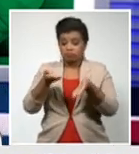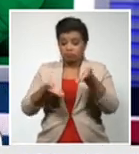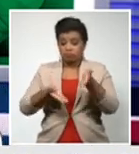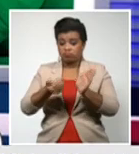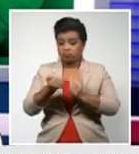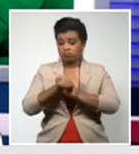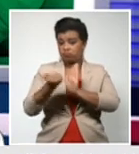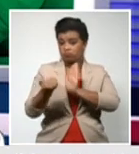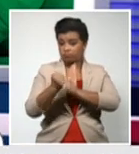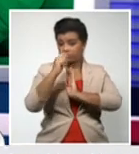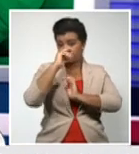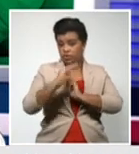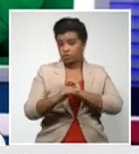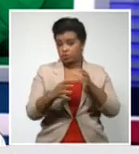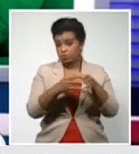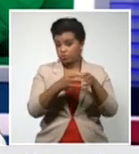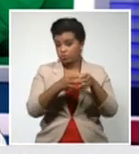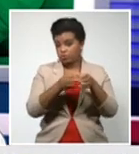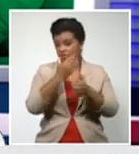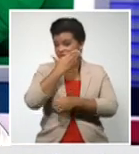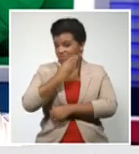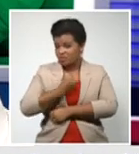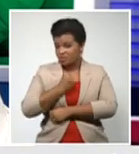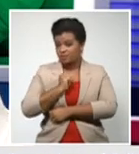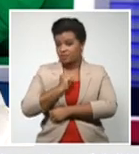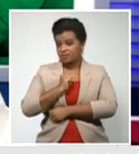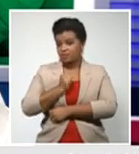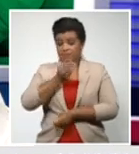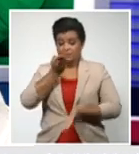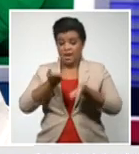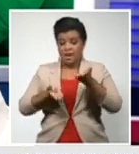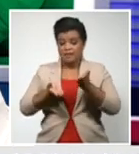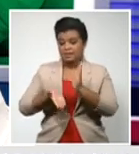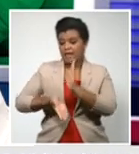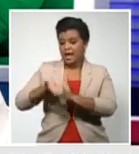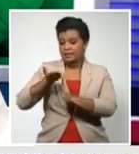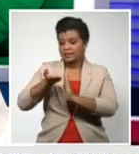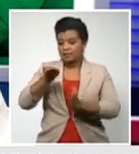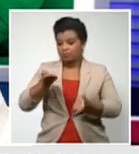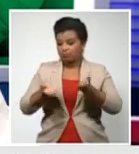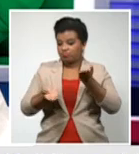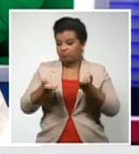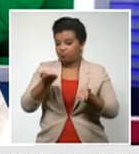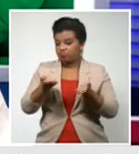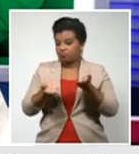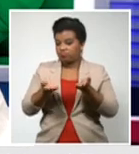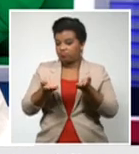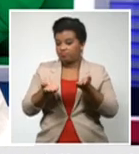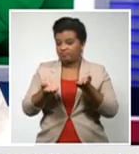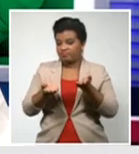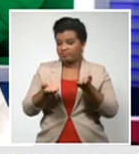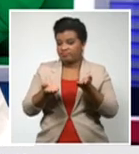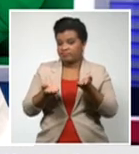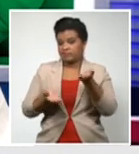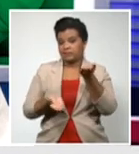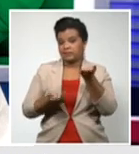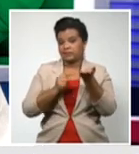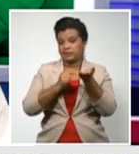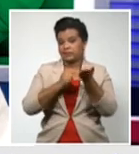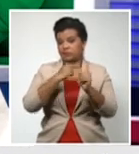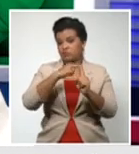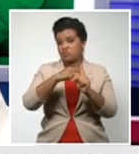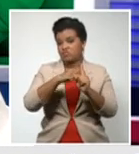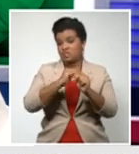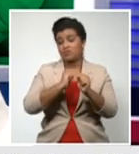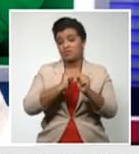diagnostican en este grupo de edad con el número que se da de alta, pues es negativo. Se diagnostican más de